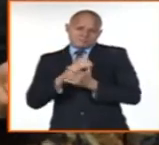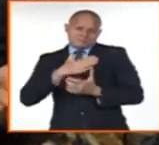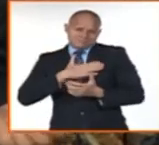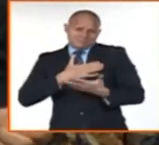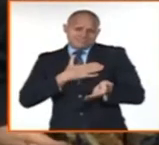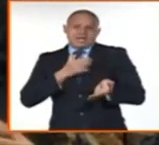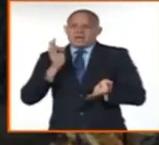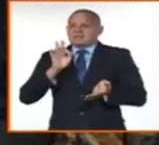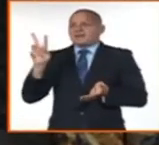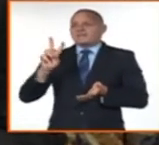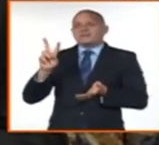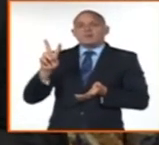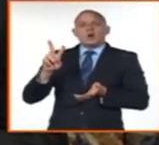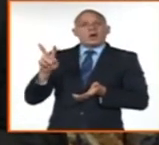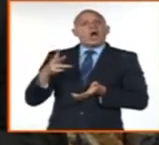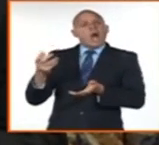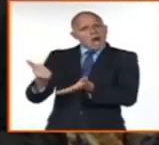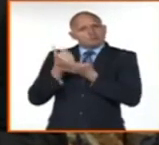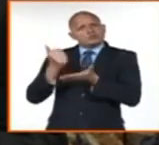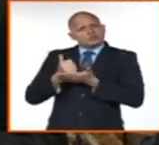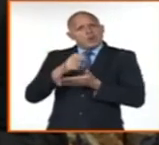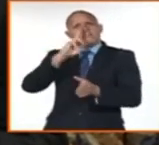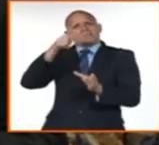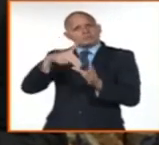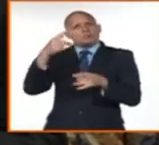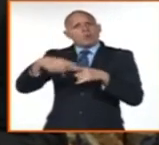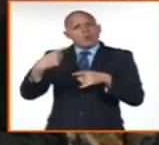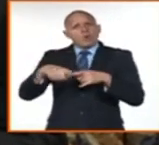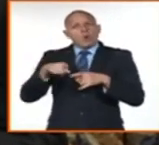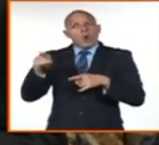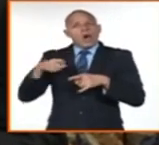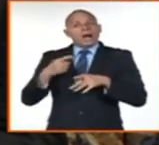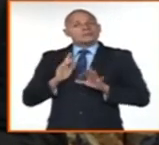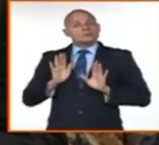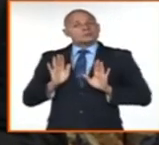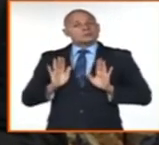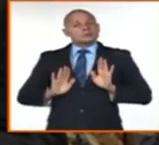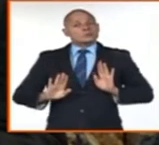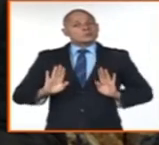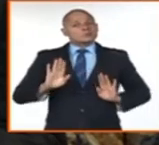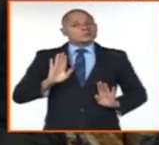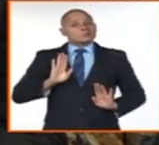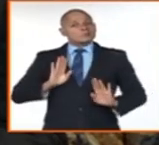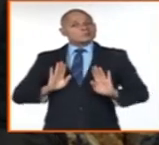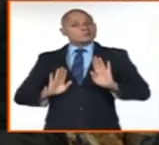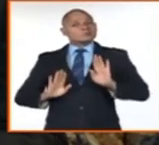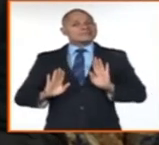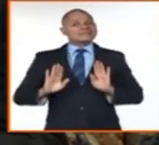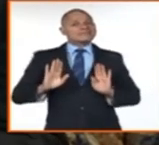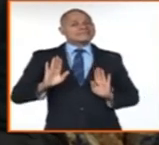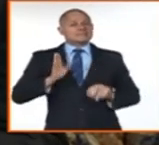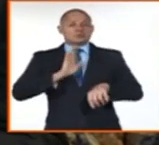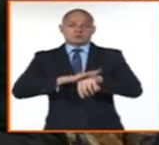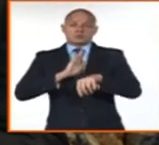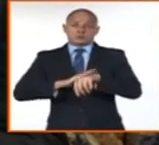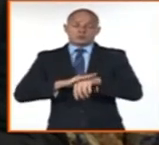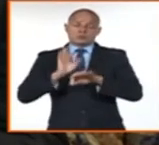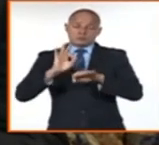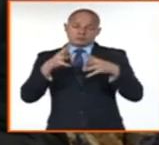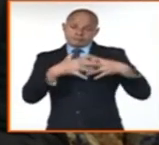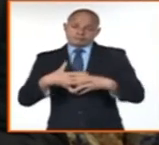También Venezuela se vio limitada para en sus producciones, en sus abastecimientos. O sea que todo eso complejizó